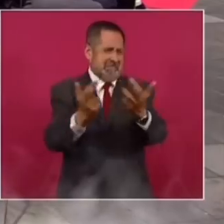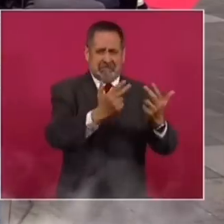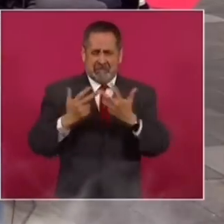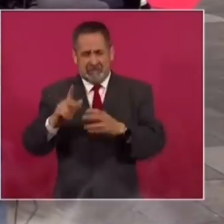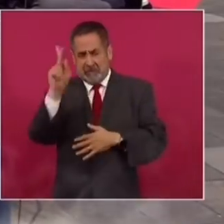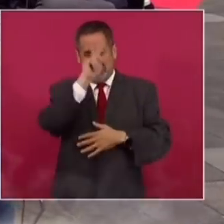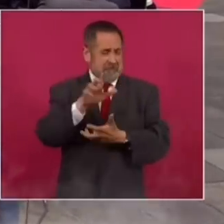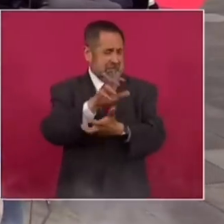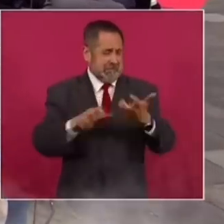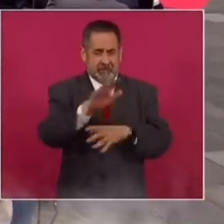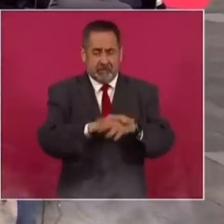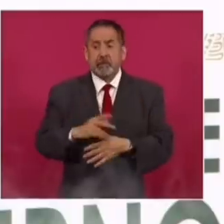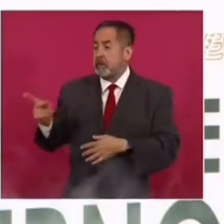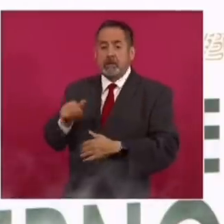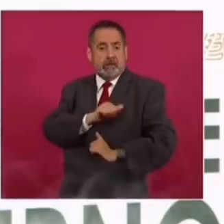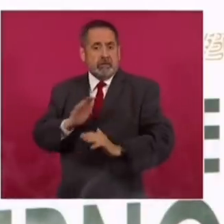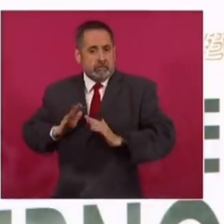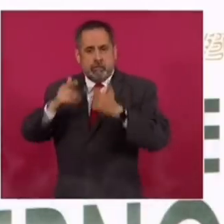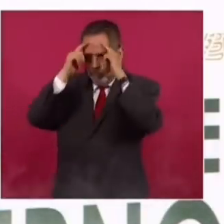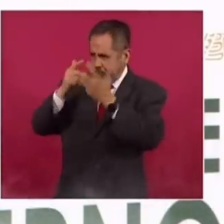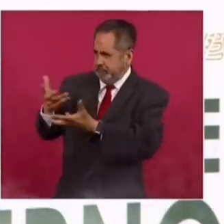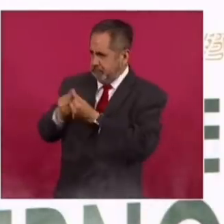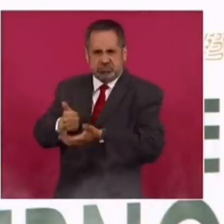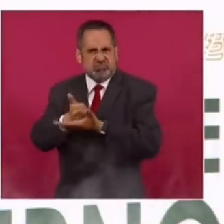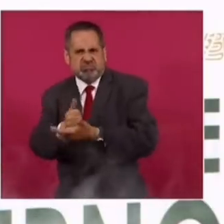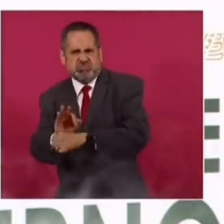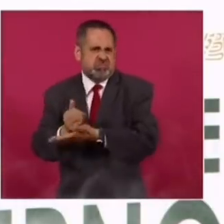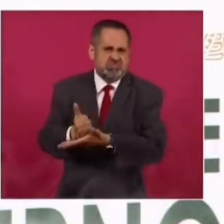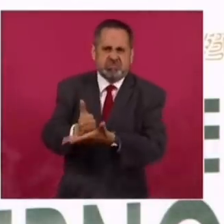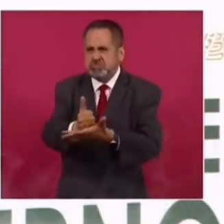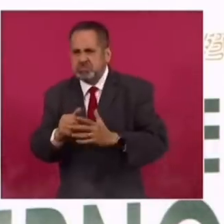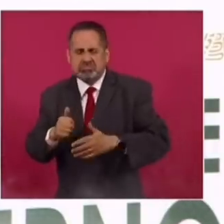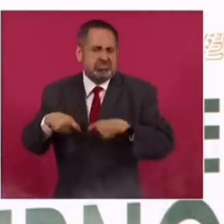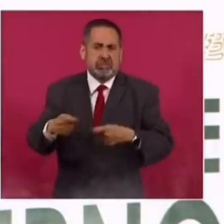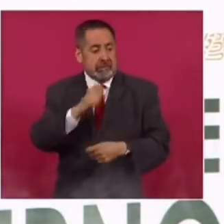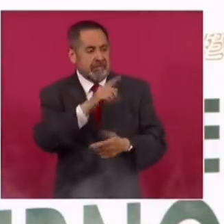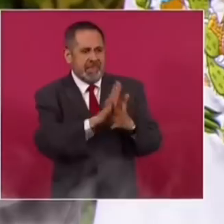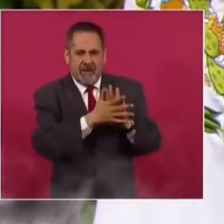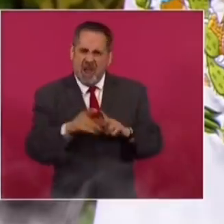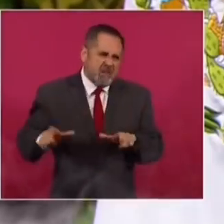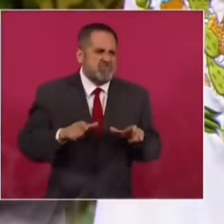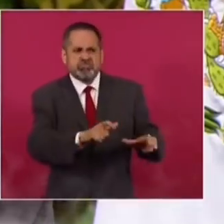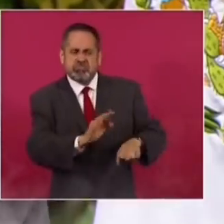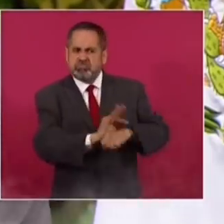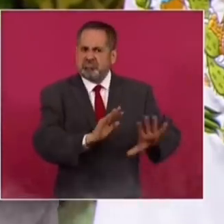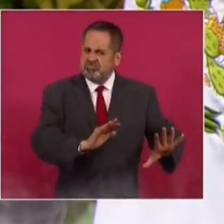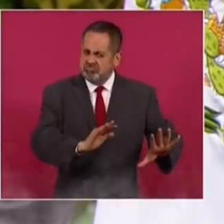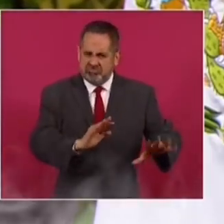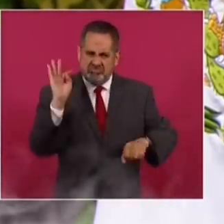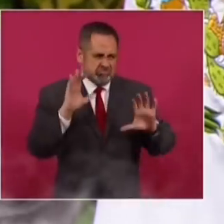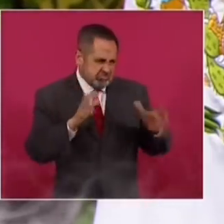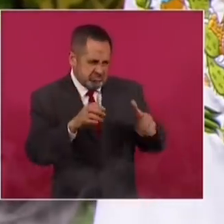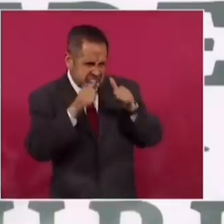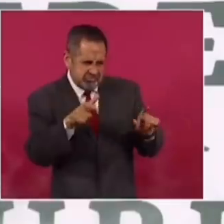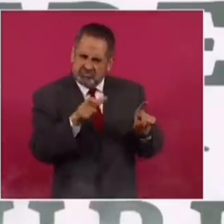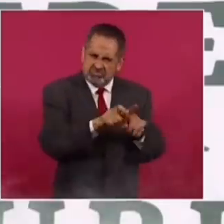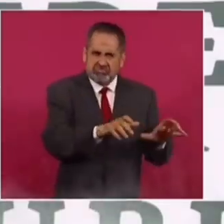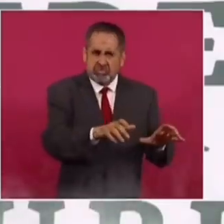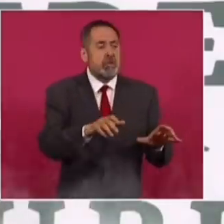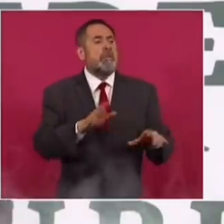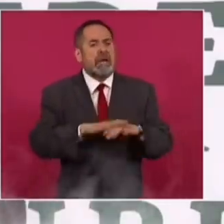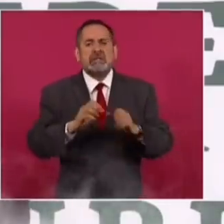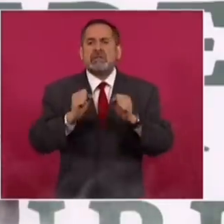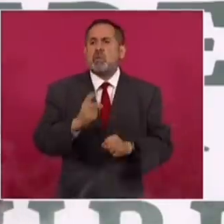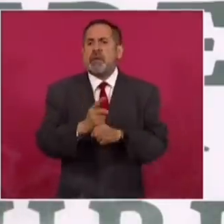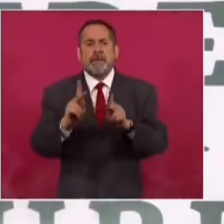bienestar y con ellas con tenemos también a la delincuencia por qué e impulsamos la reconstrucción de la seguridad y de la paz en las